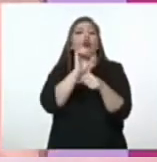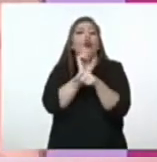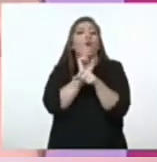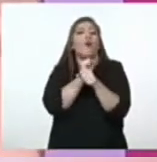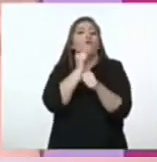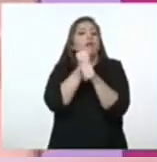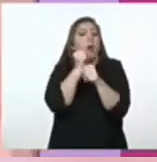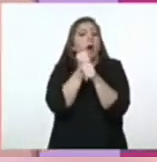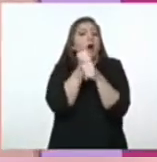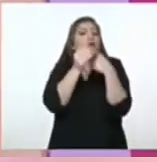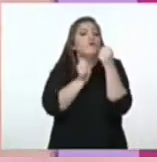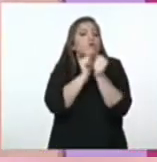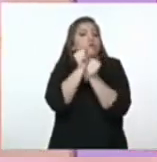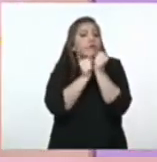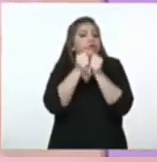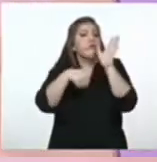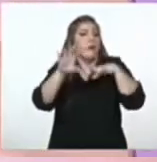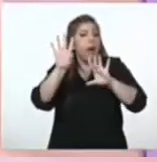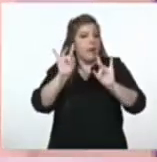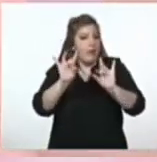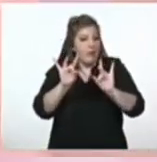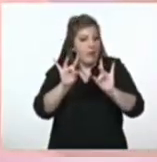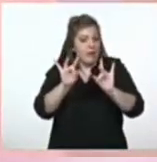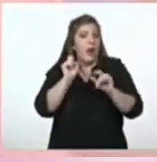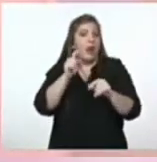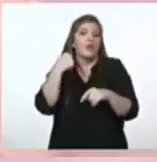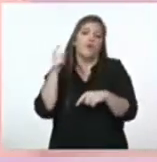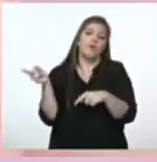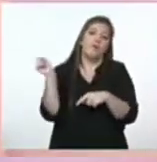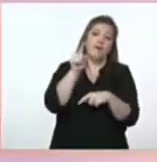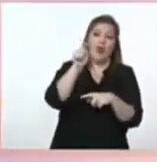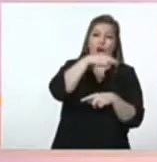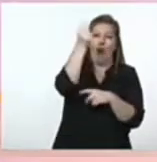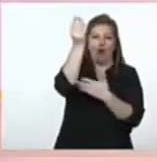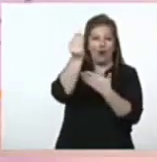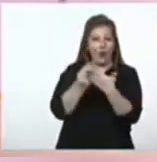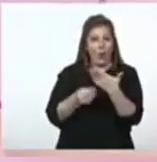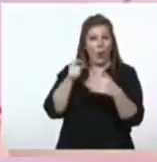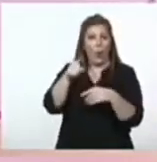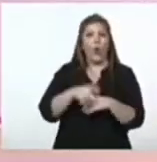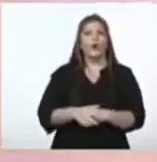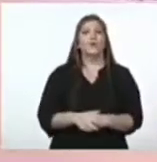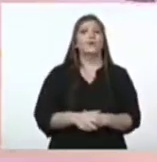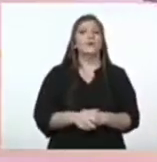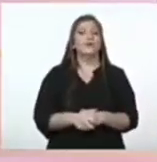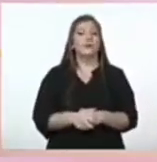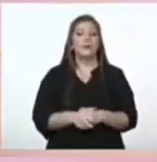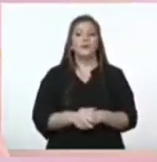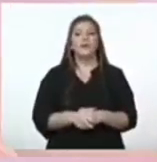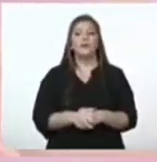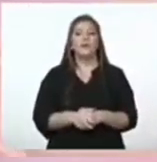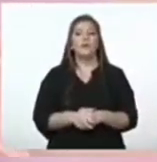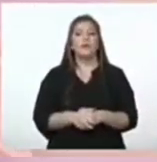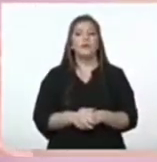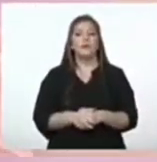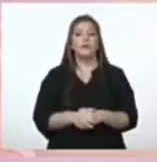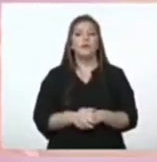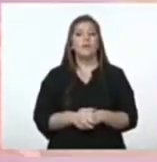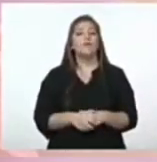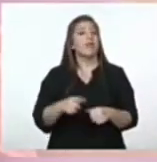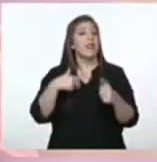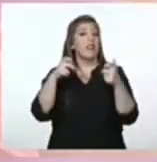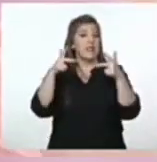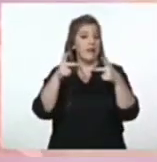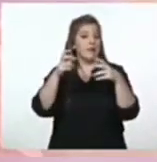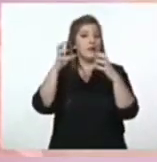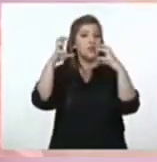complejas. Estas funciones más complejas, voy a ir para ese dibujito que tenemos ahí en el pizarrón, ¿sí? Suceden, entonces decíamos, dentro